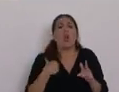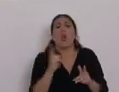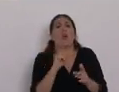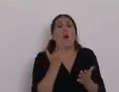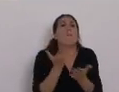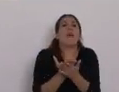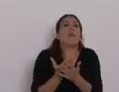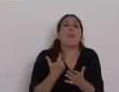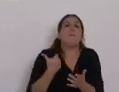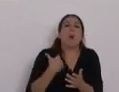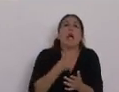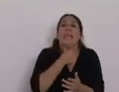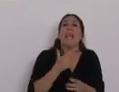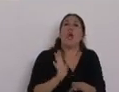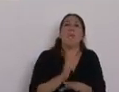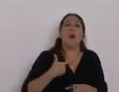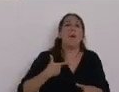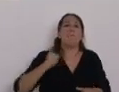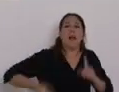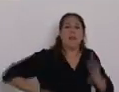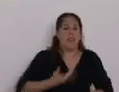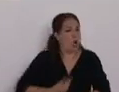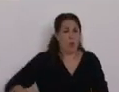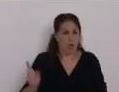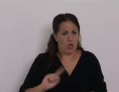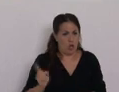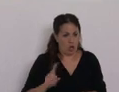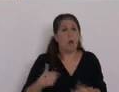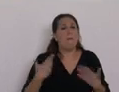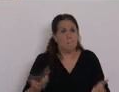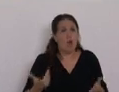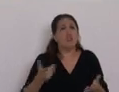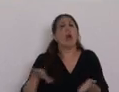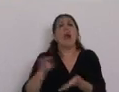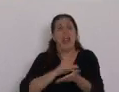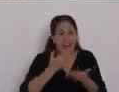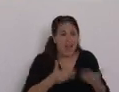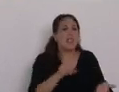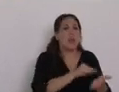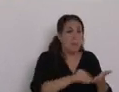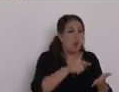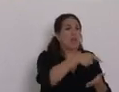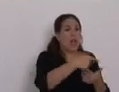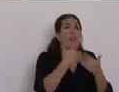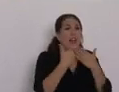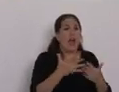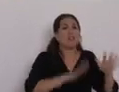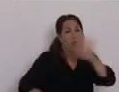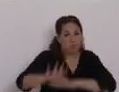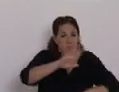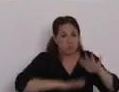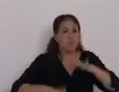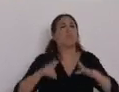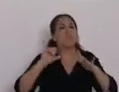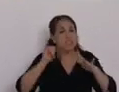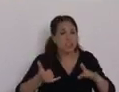cogobernar. Por eso la semana pasada el trabajo inteligente de nuestros diputados permitieron armar esto, que permite hoy un alto nivel de